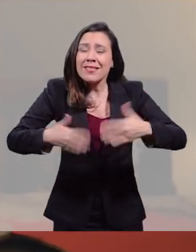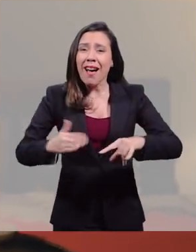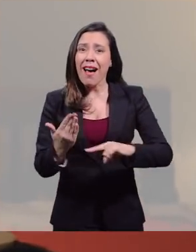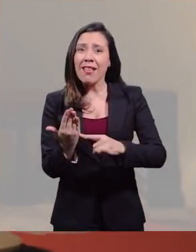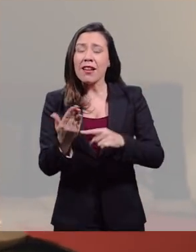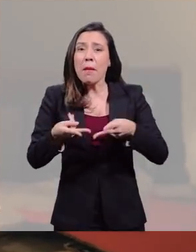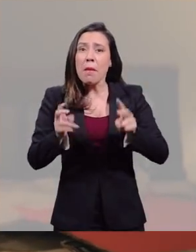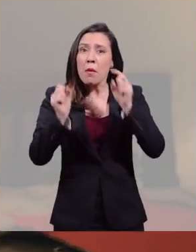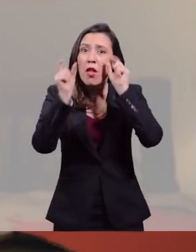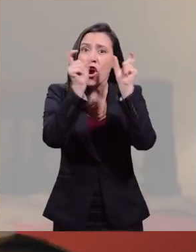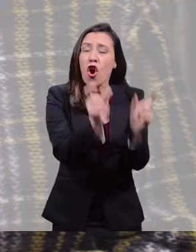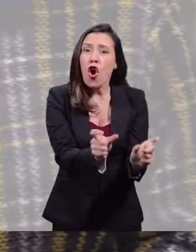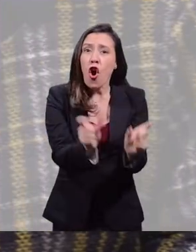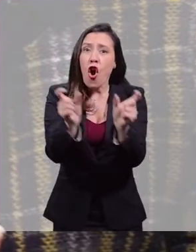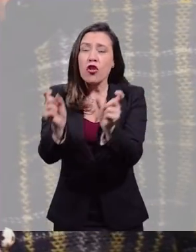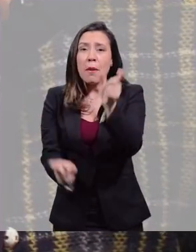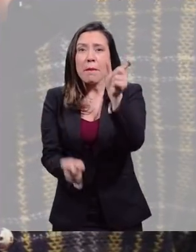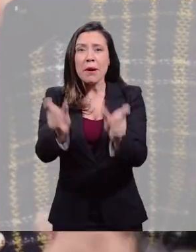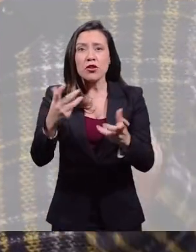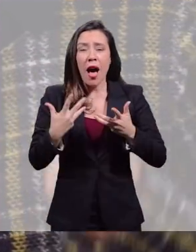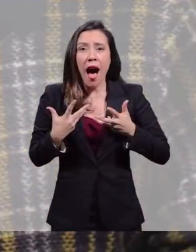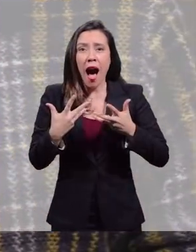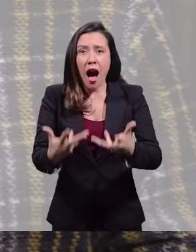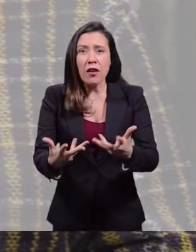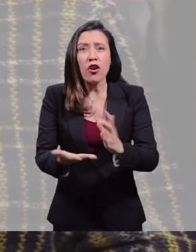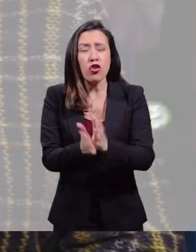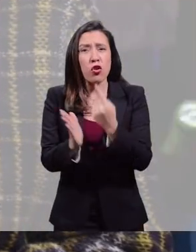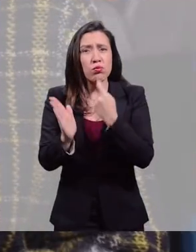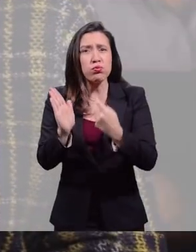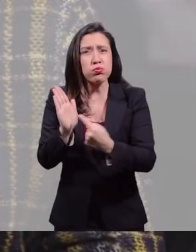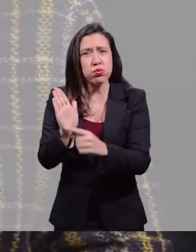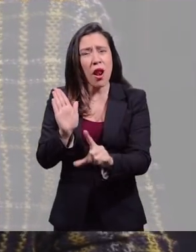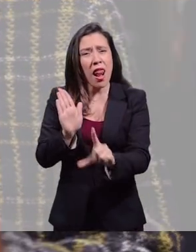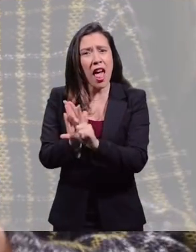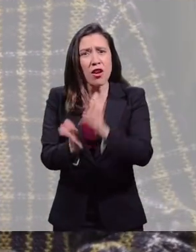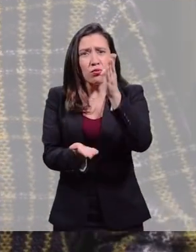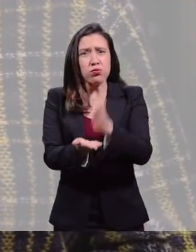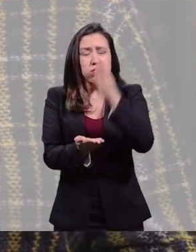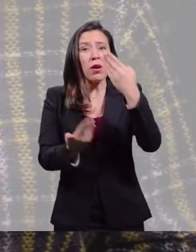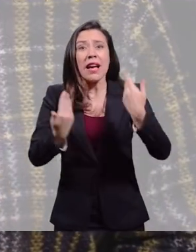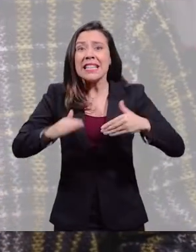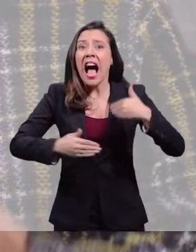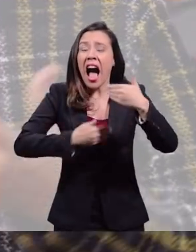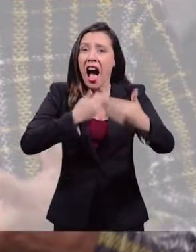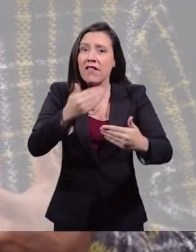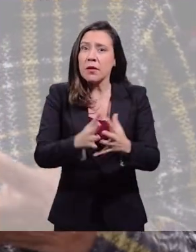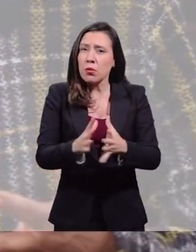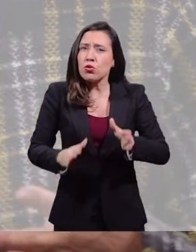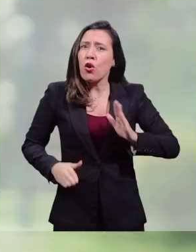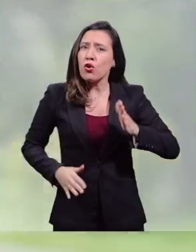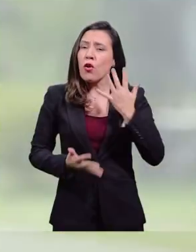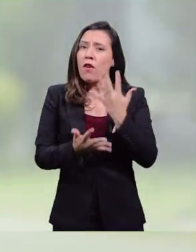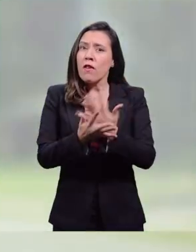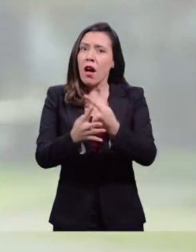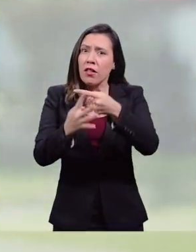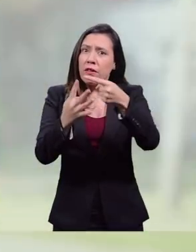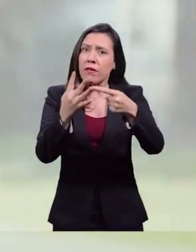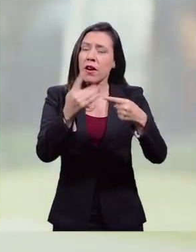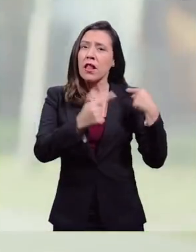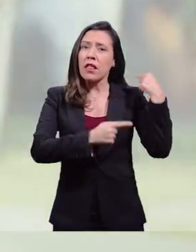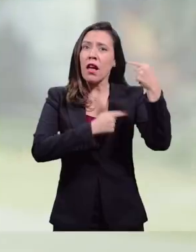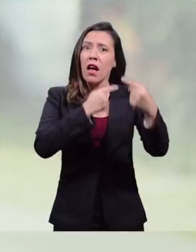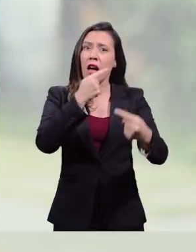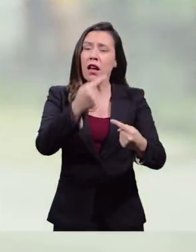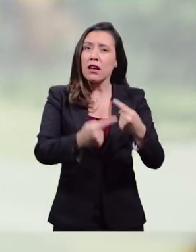tecnología que nos permiten controlar a los agresores y con toda la fuerza de la ley que tanto hemos avanzado, sigan existiendo casos que